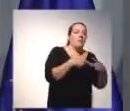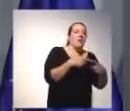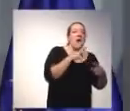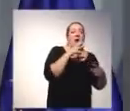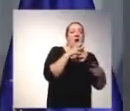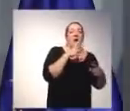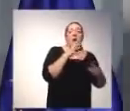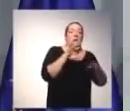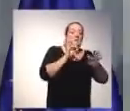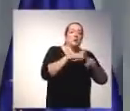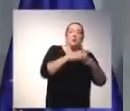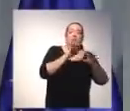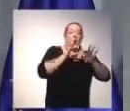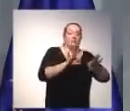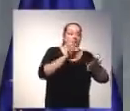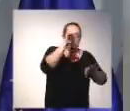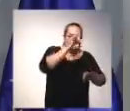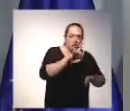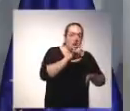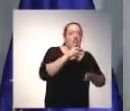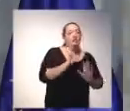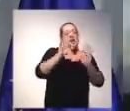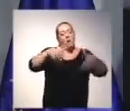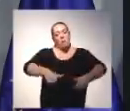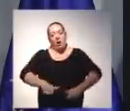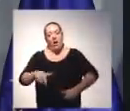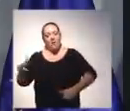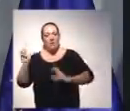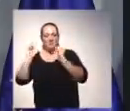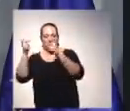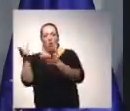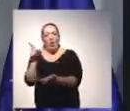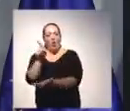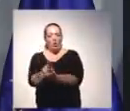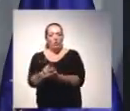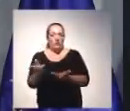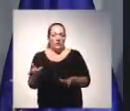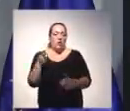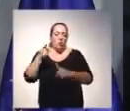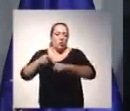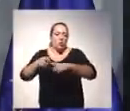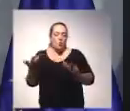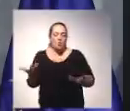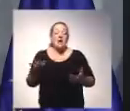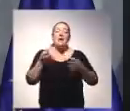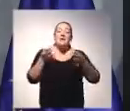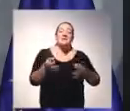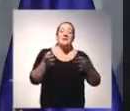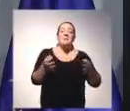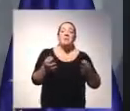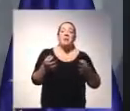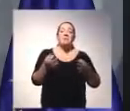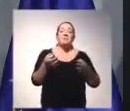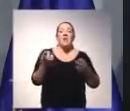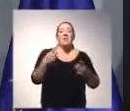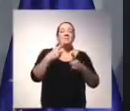demás, no sé los casos en concreto, y retornan y vuelven o participan de la posibilidad de albergue, ¿no? Son siempre valores